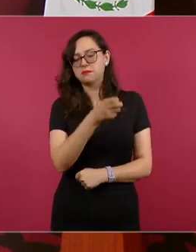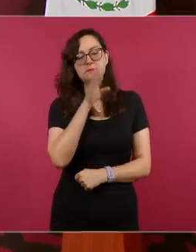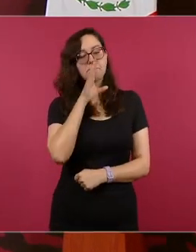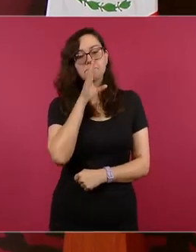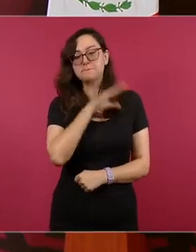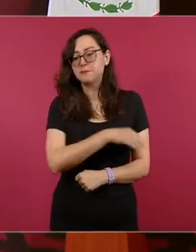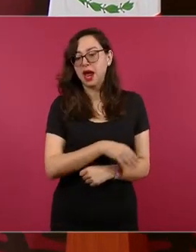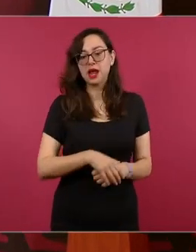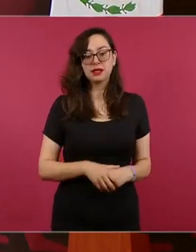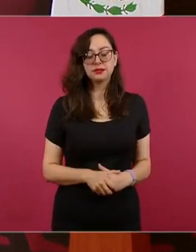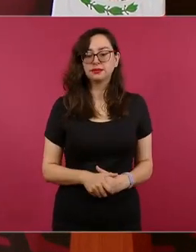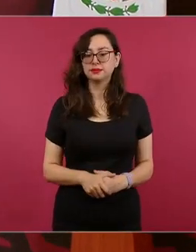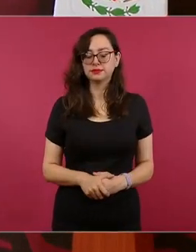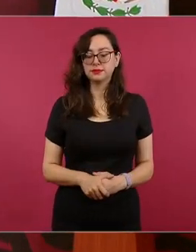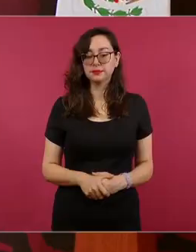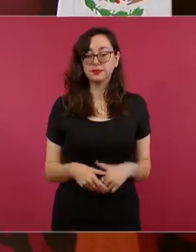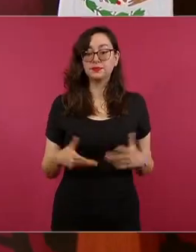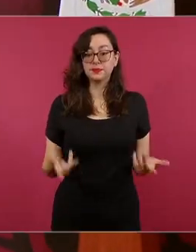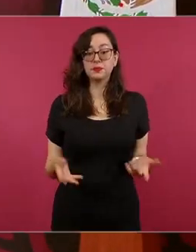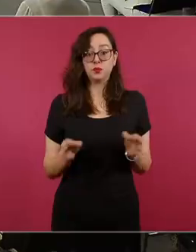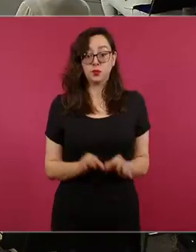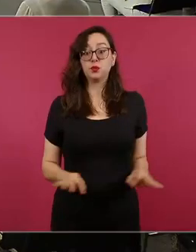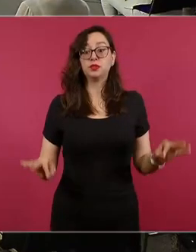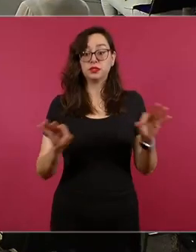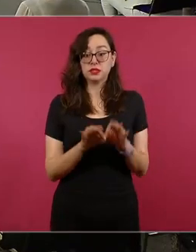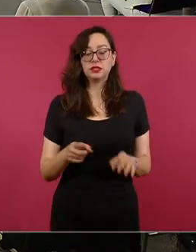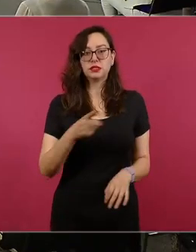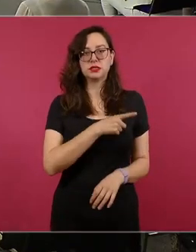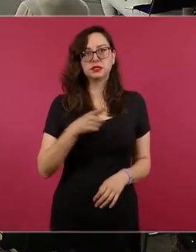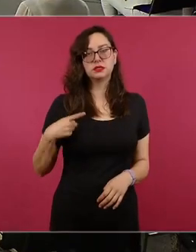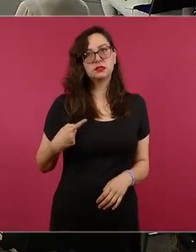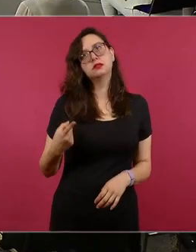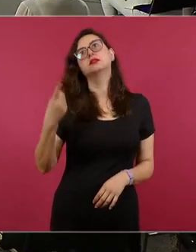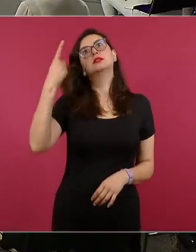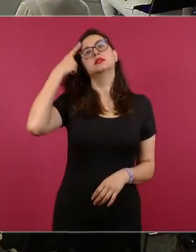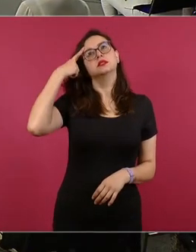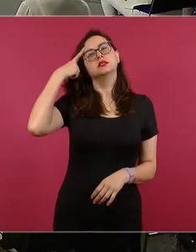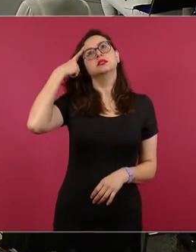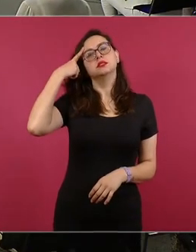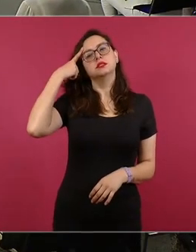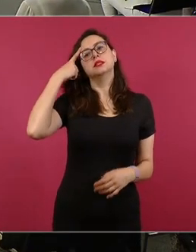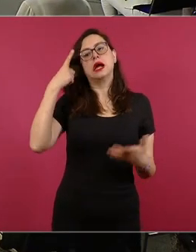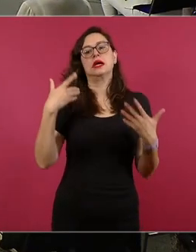Todo esto es muy importante, aleccionador, todo lo que estamos viviendo.